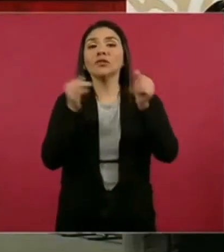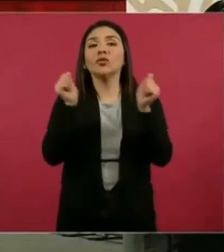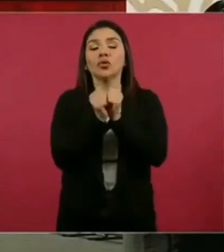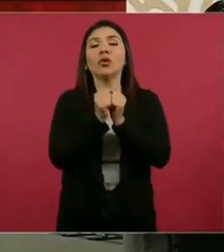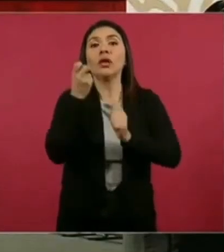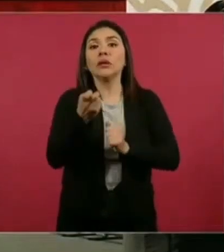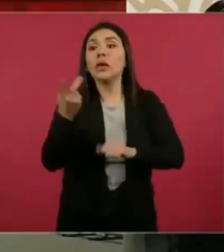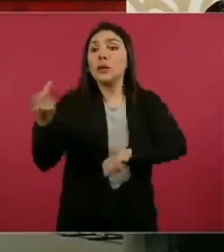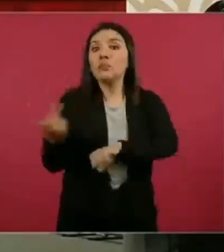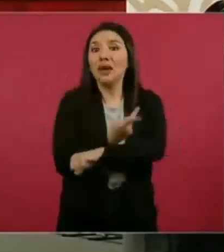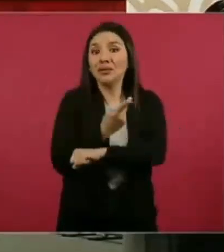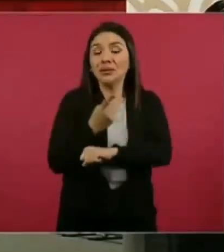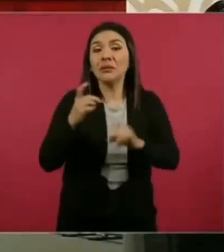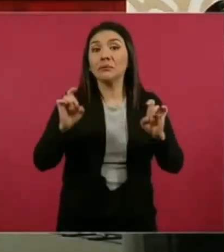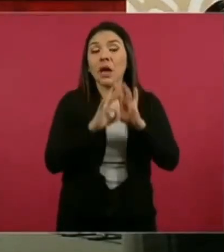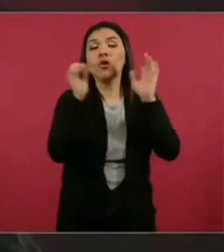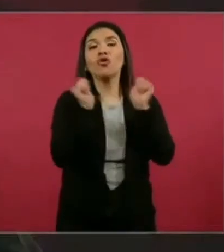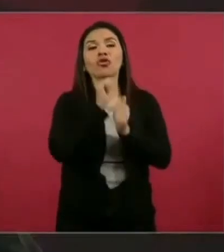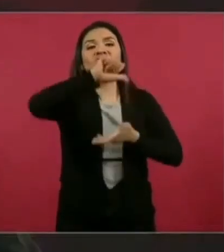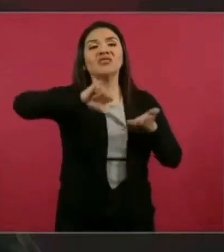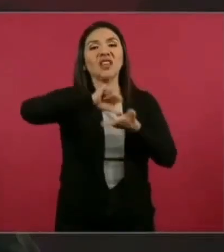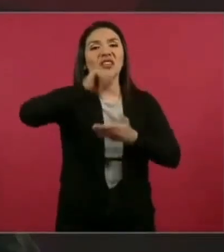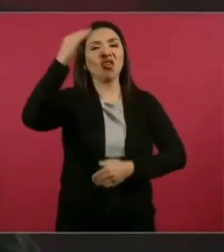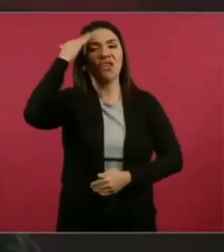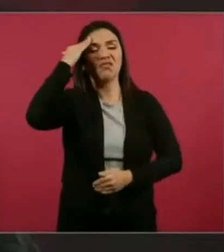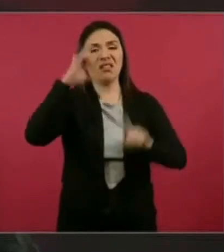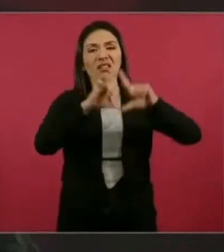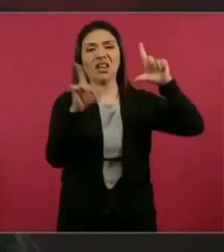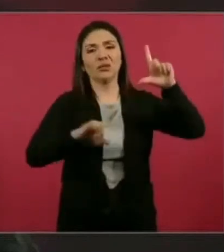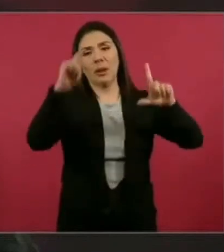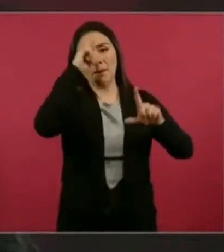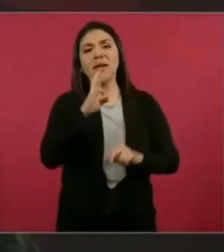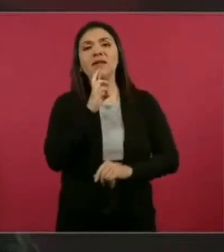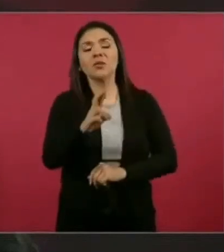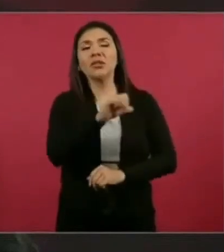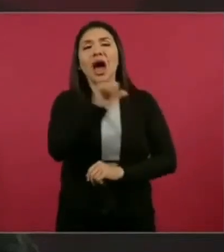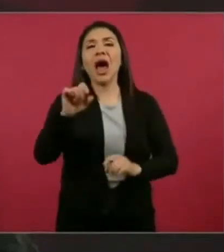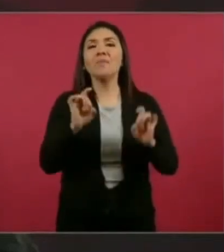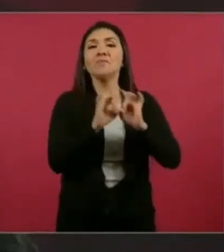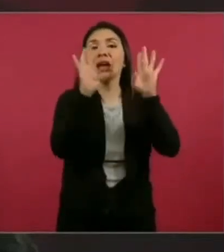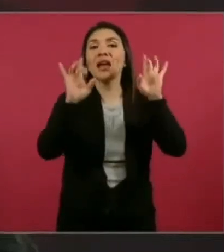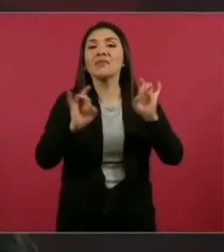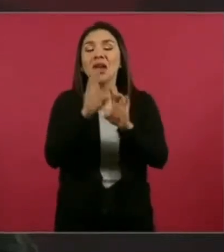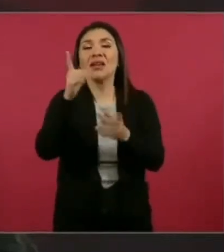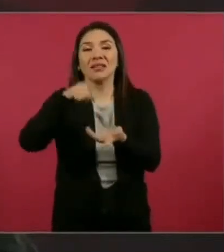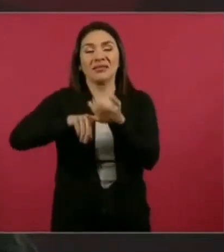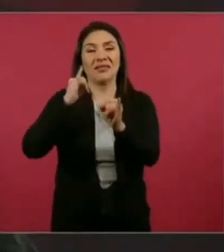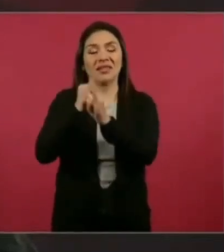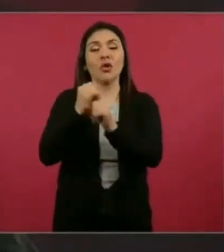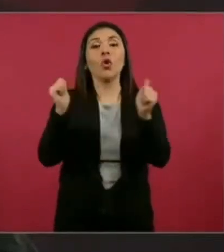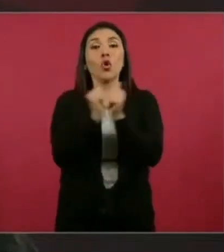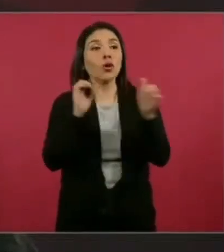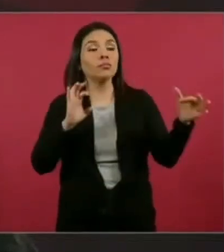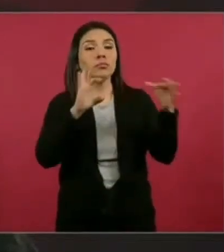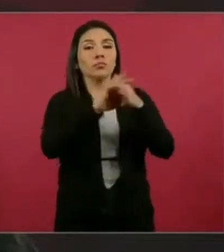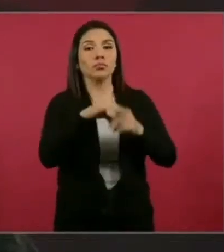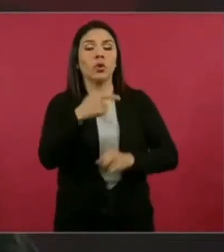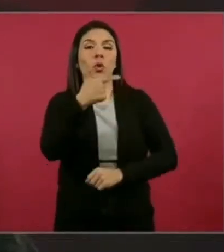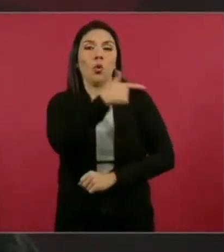correspondiente del incidente ante el Centro Nacional de Respuesta de Incidentes Cibernéticos adscrito a la Guardia